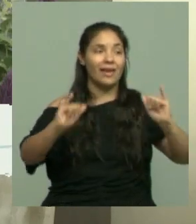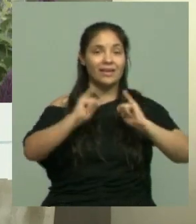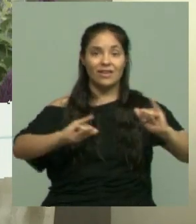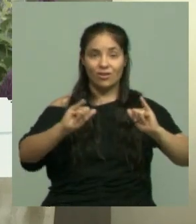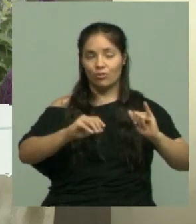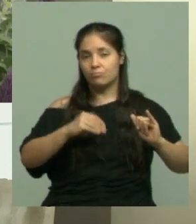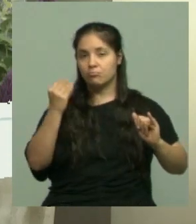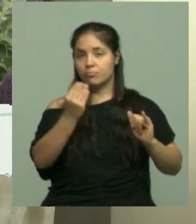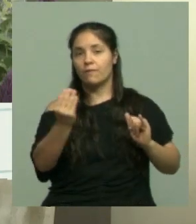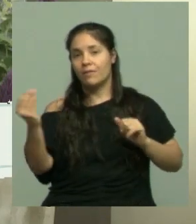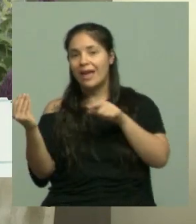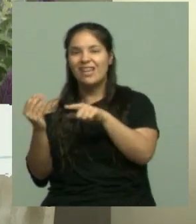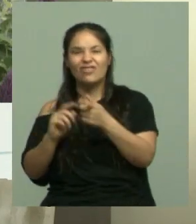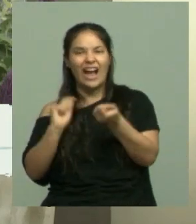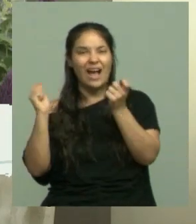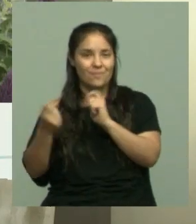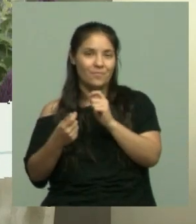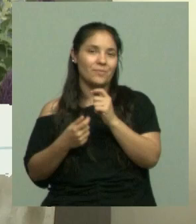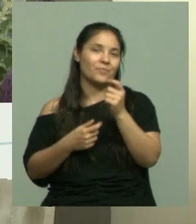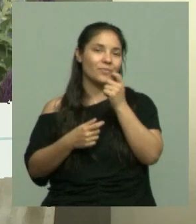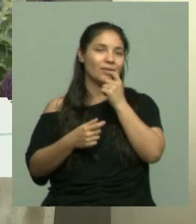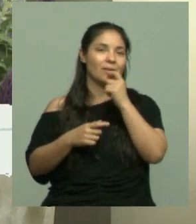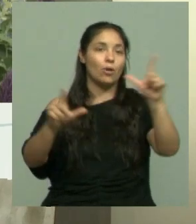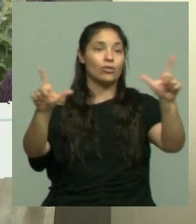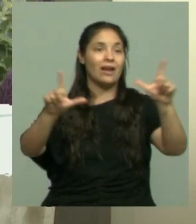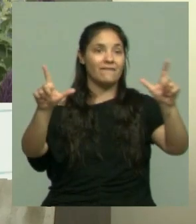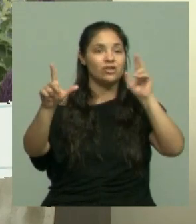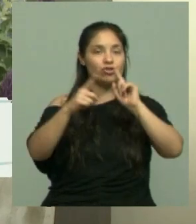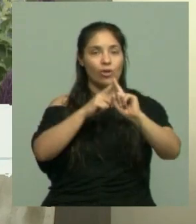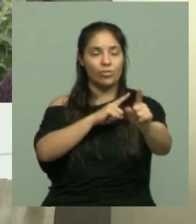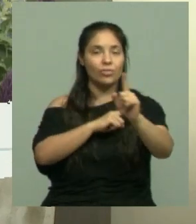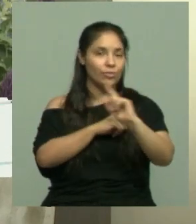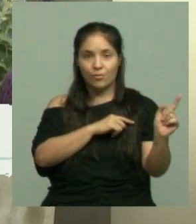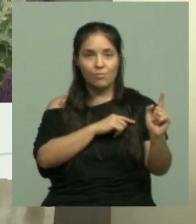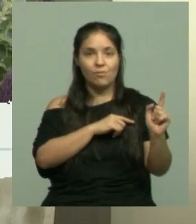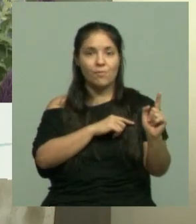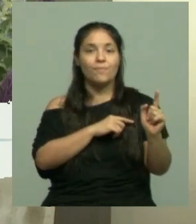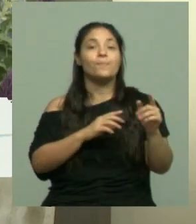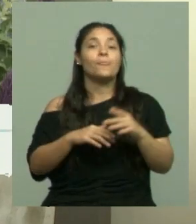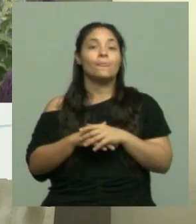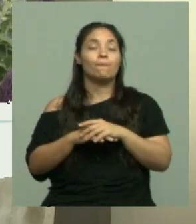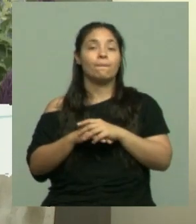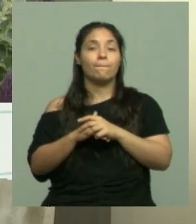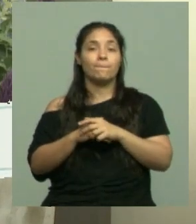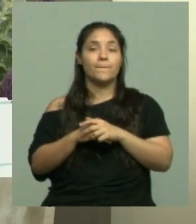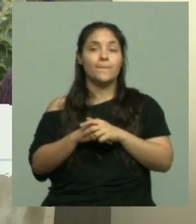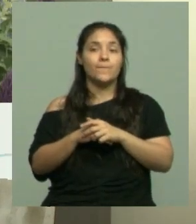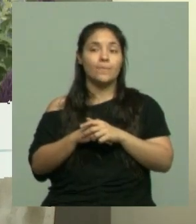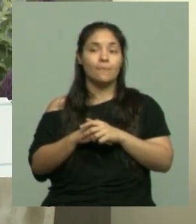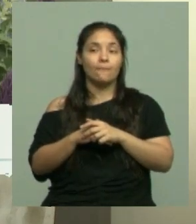relación a lo que es el consumo por cable en forma inmediata, y si no, potenciando aún más los conceptos que hacen a